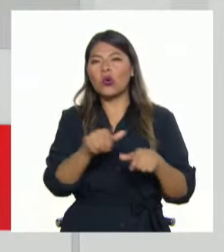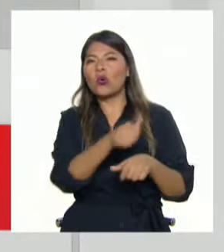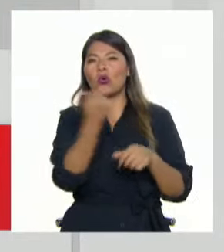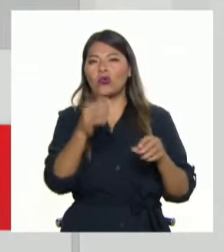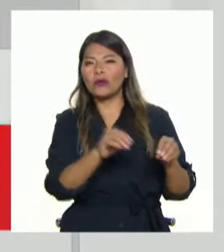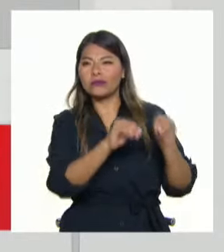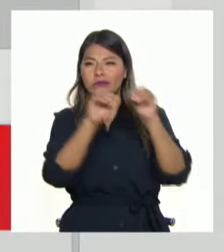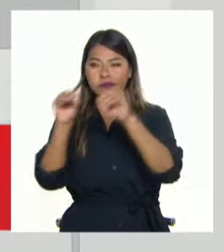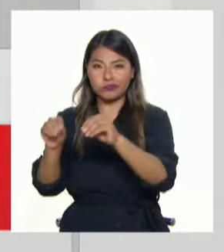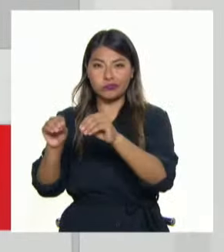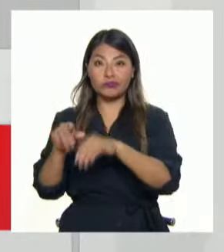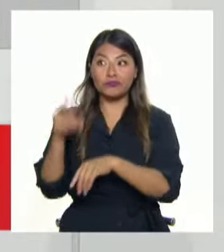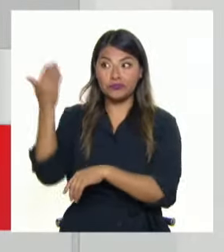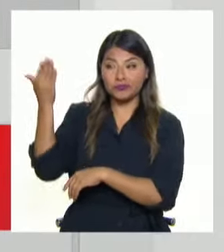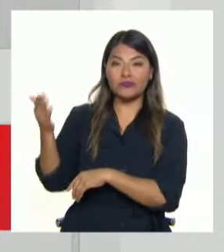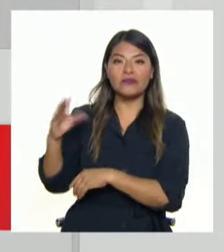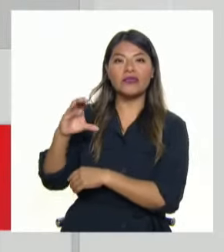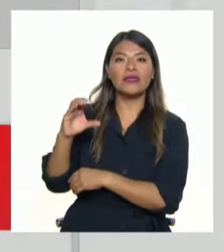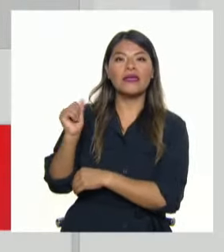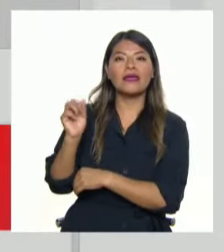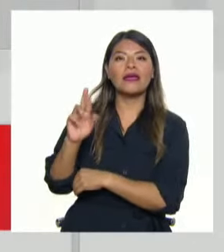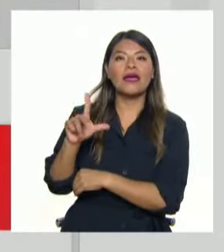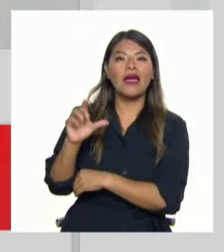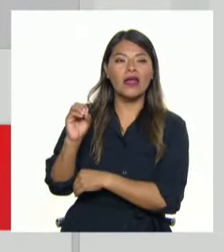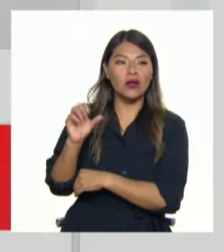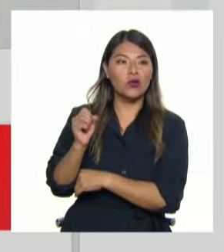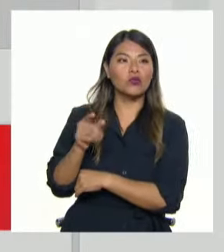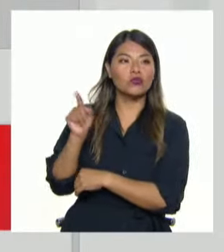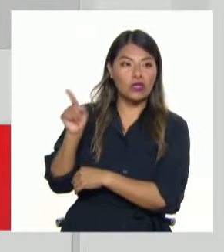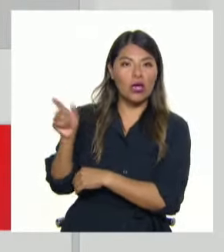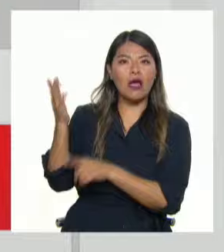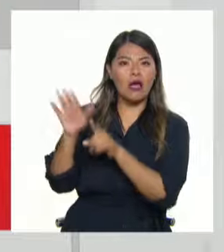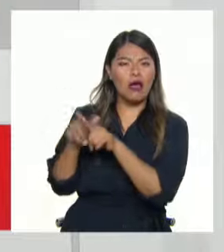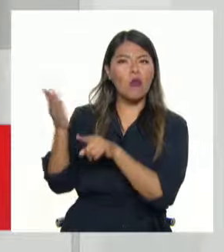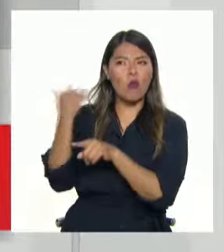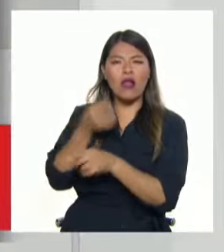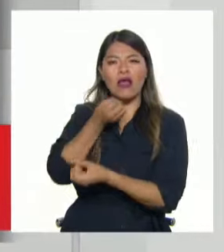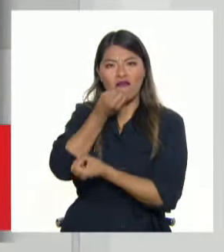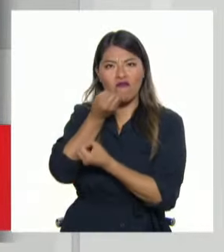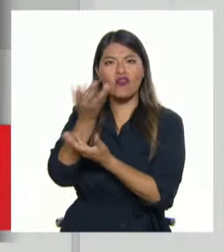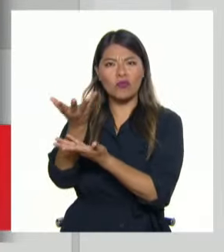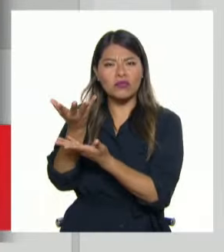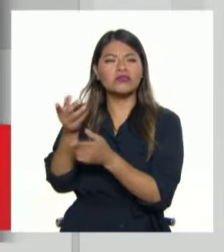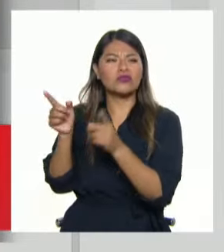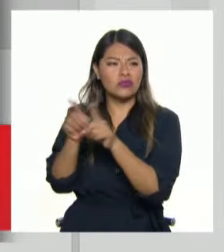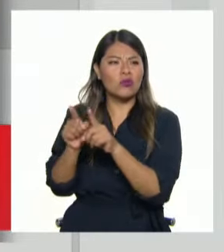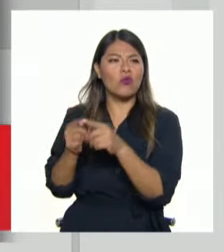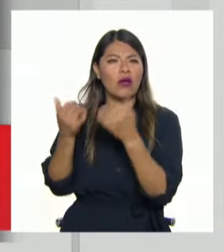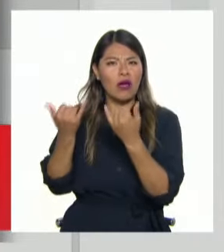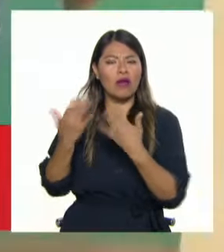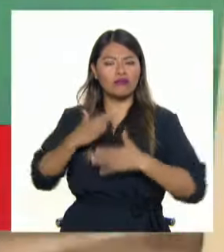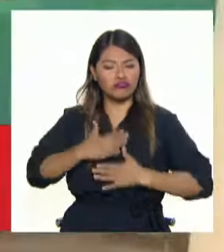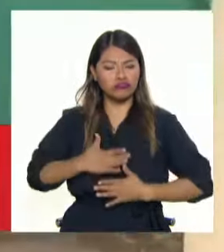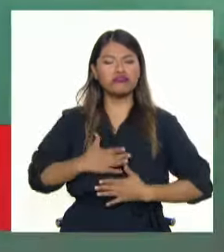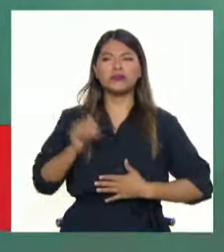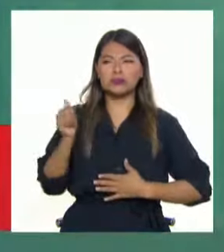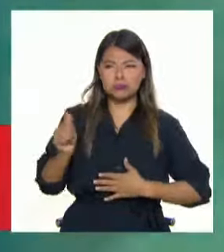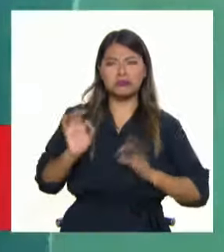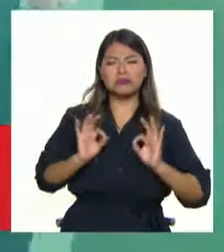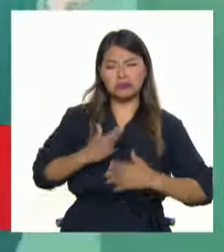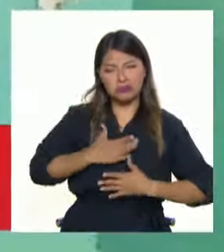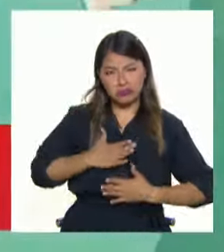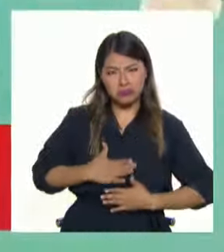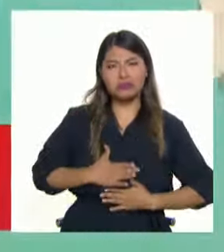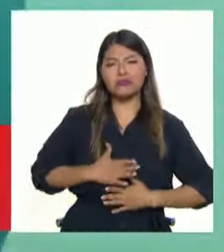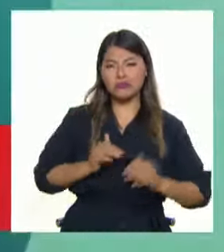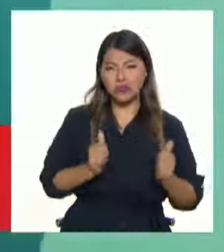El director, estamos hablando de Carlos Mego Silva, brindó alguna declaración e indicó que se encuentra estable, pero que de